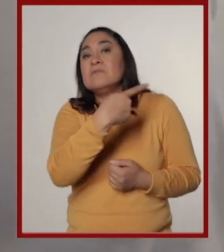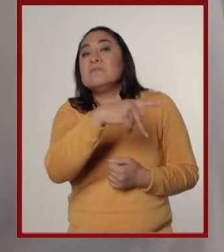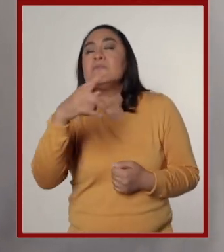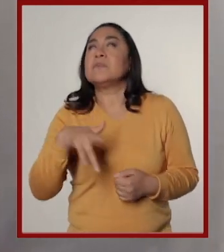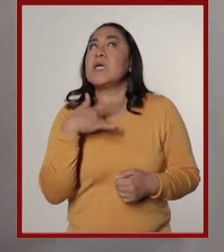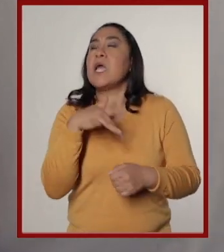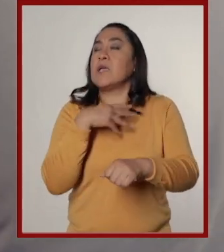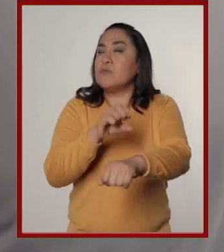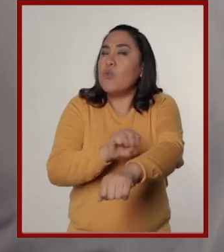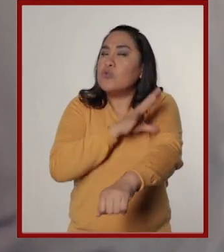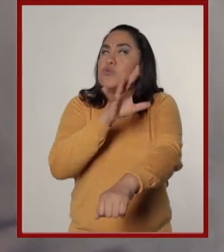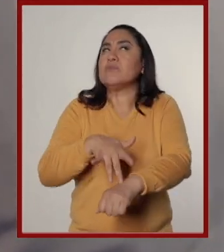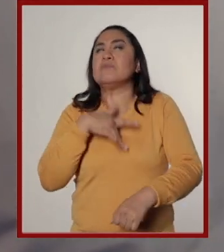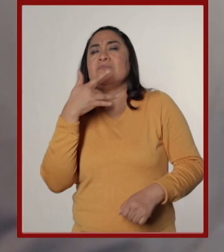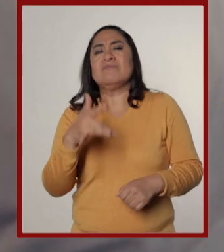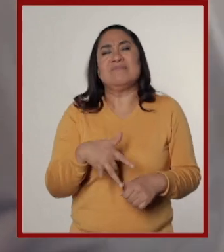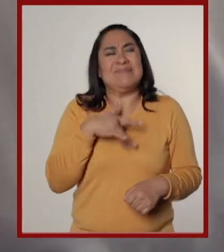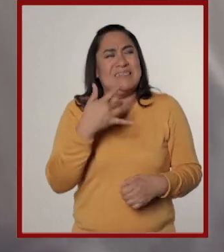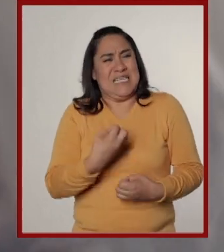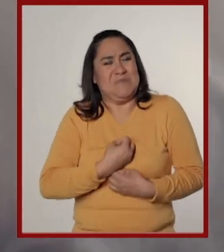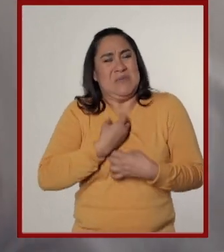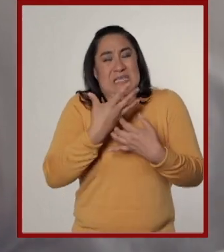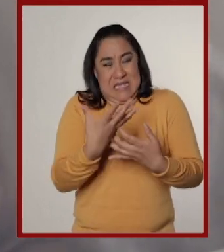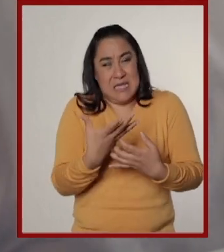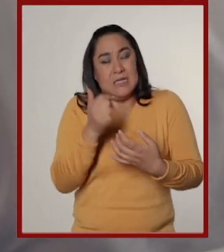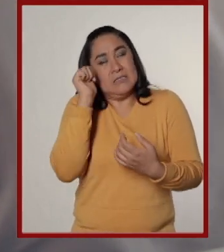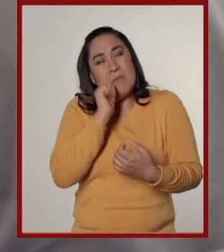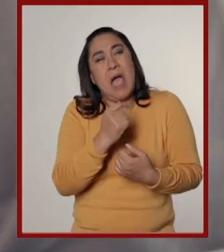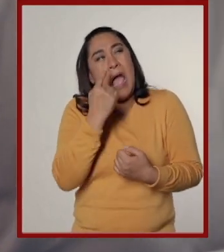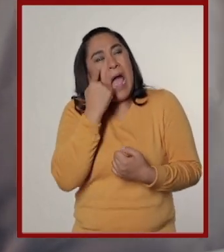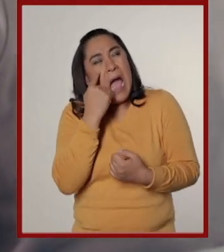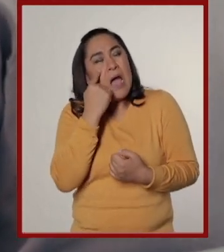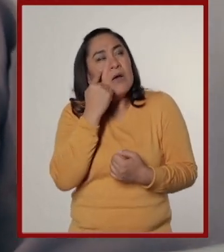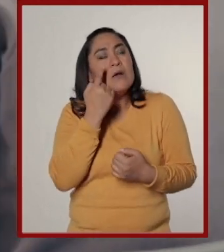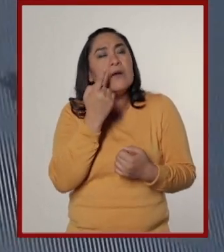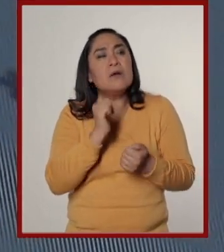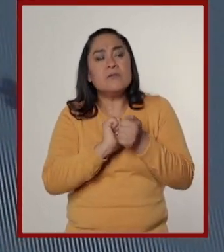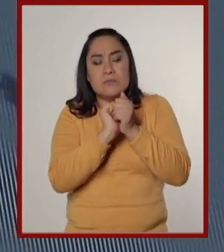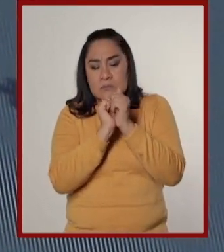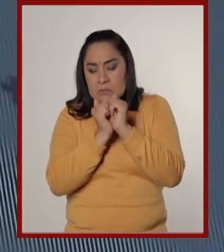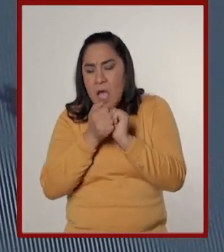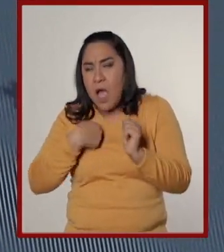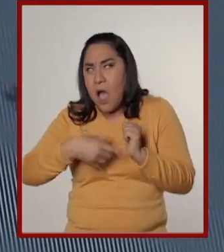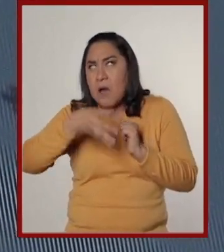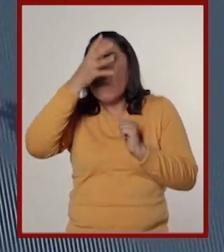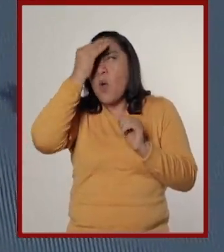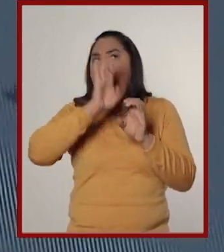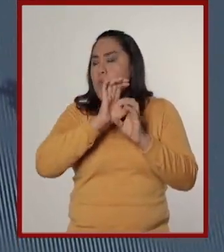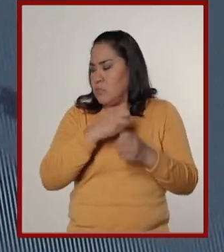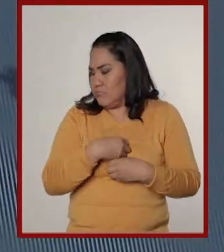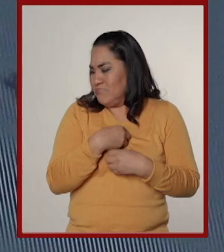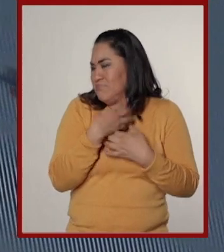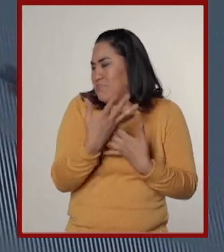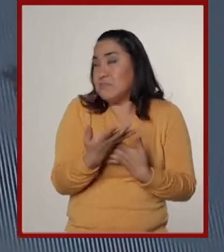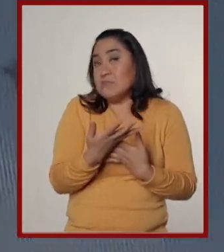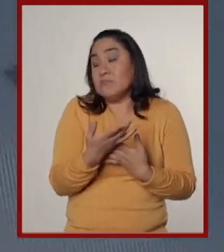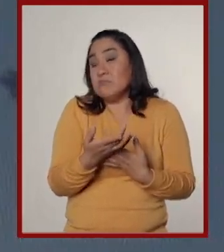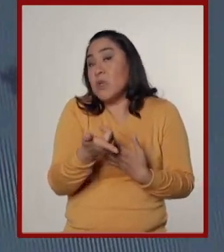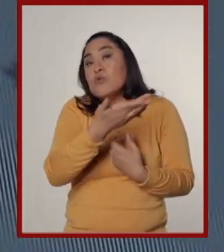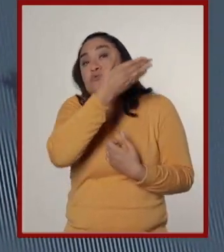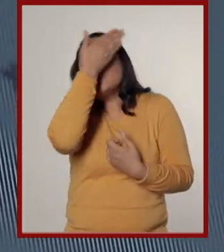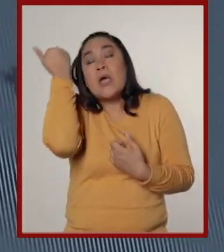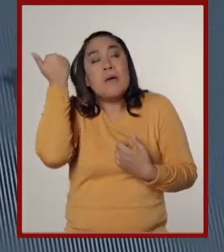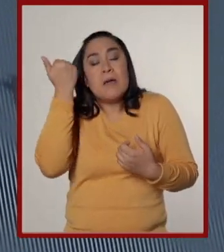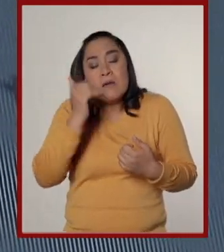se vale, lo que no se vale, ¿no? Y de repente resulta que ahora nos tenemos que comunicar o tenemos que expresar esas emociones